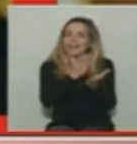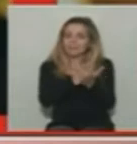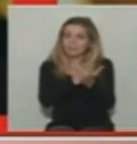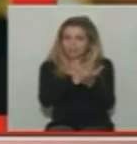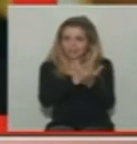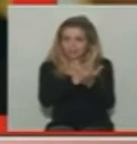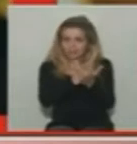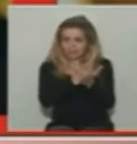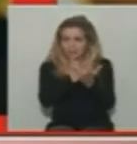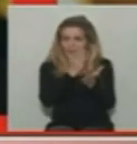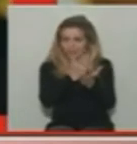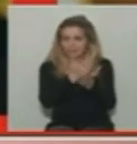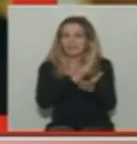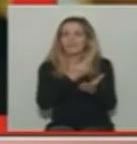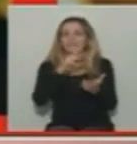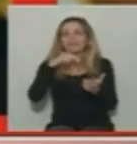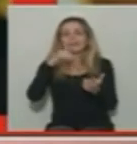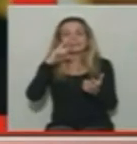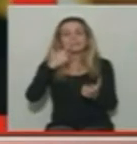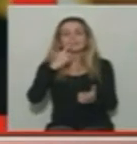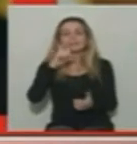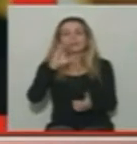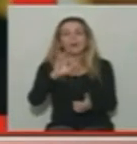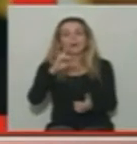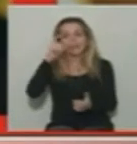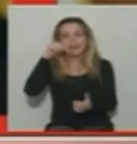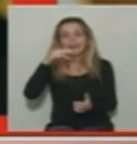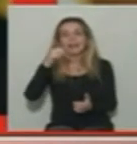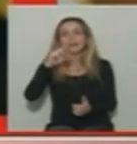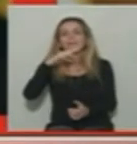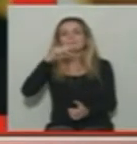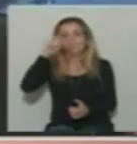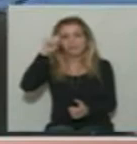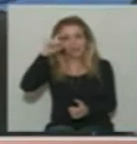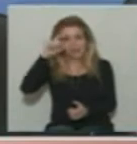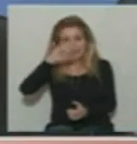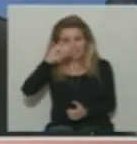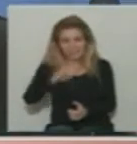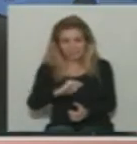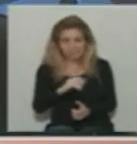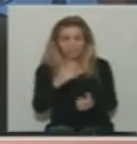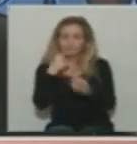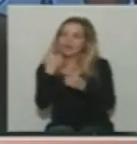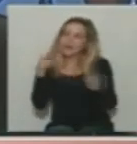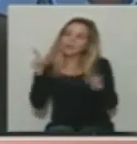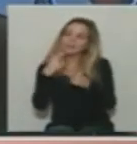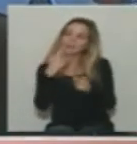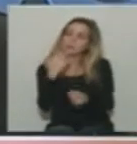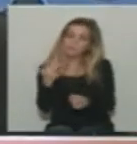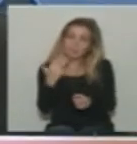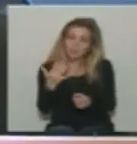vos, Francisco de Narváez. Y nadie lo puede negar. Es simpático, no se puede negar. Pero suena,